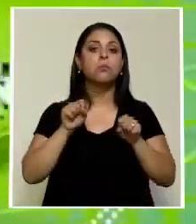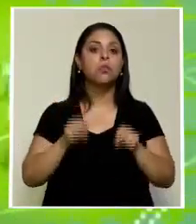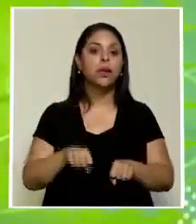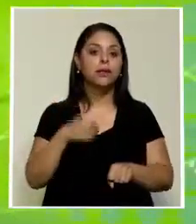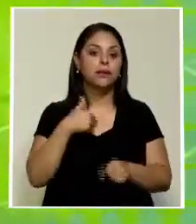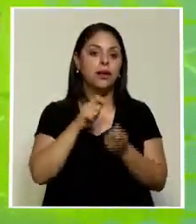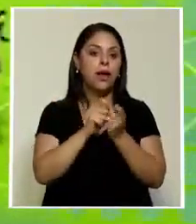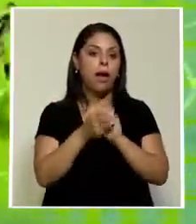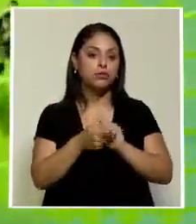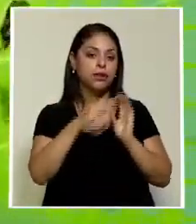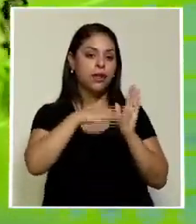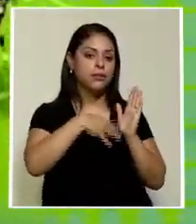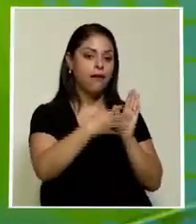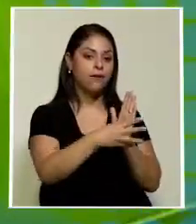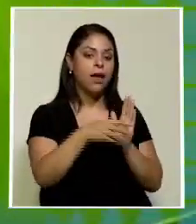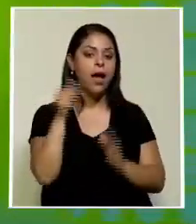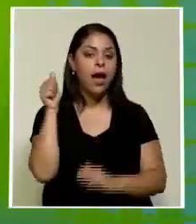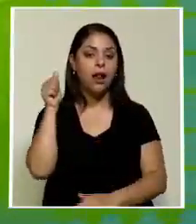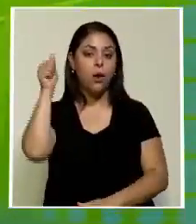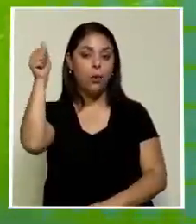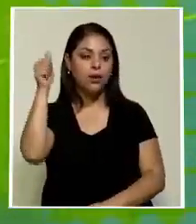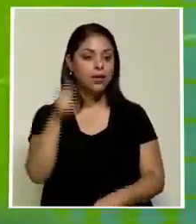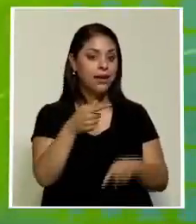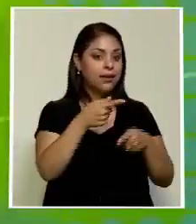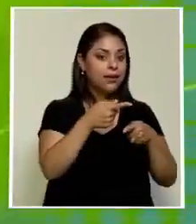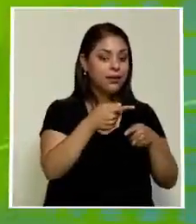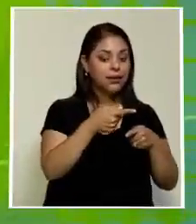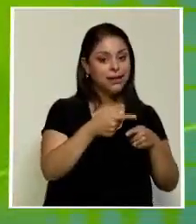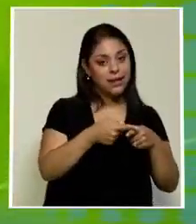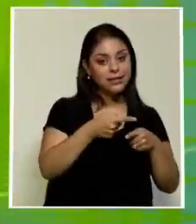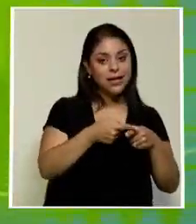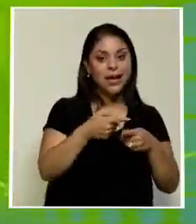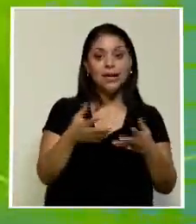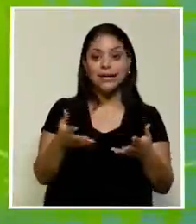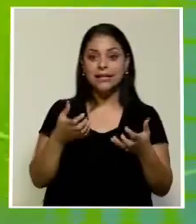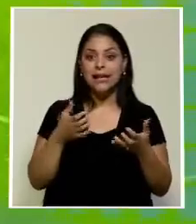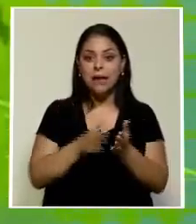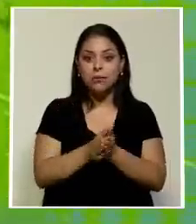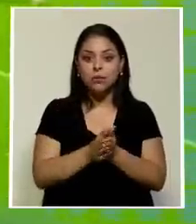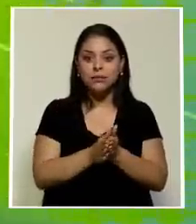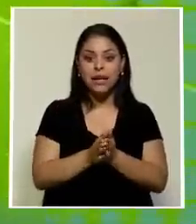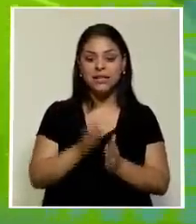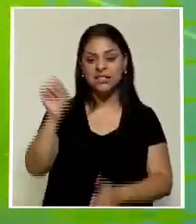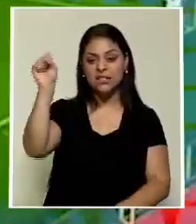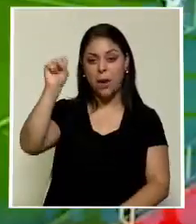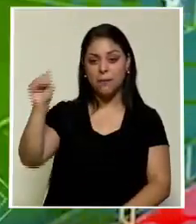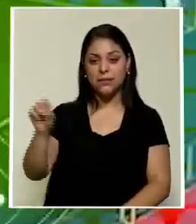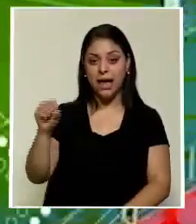tabla. Alajuelense y Municipal Grecia buscan aprovechar que Saprissa y Cartaginés,